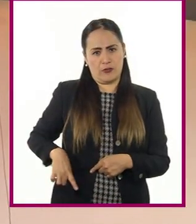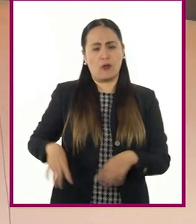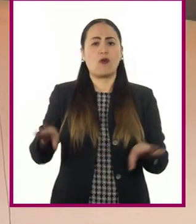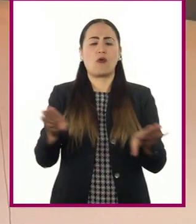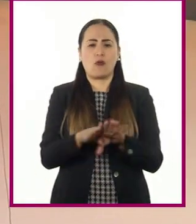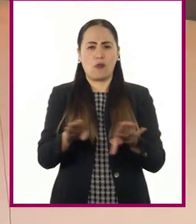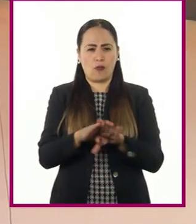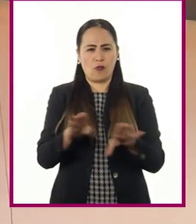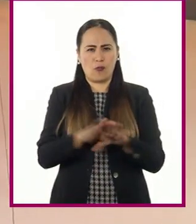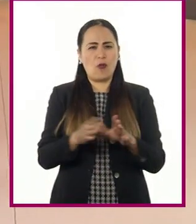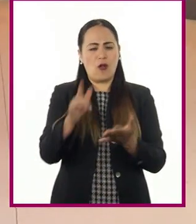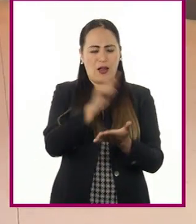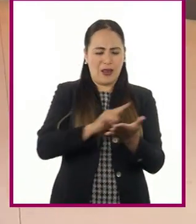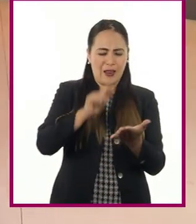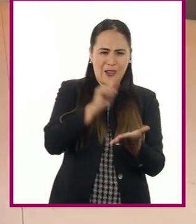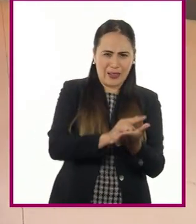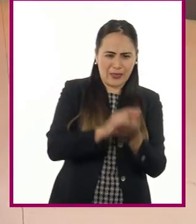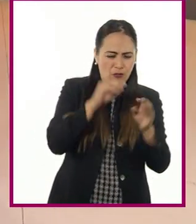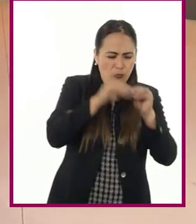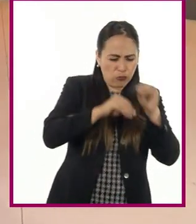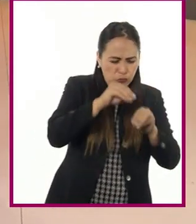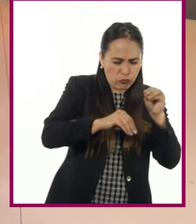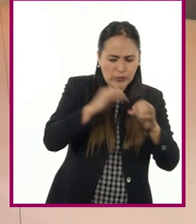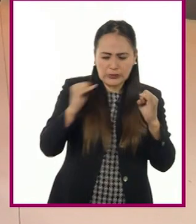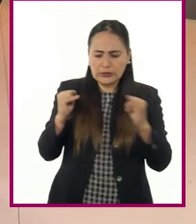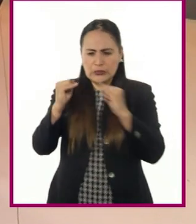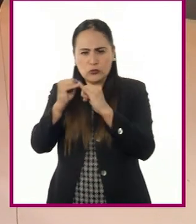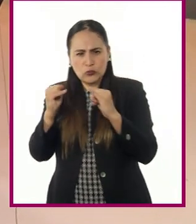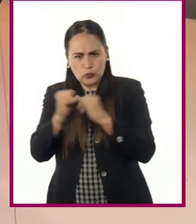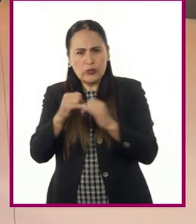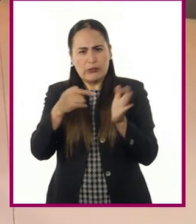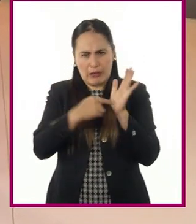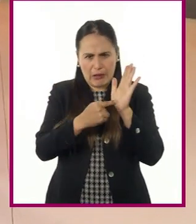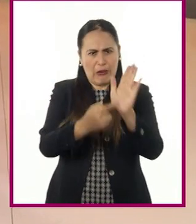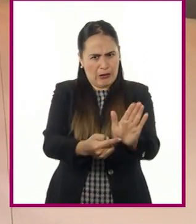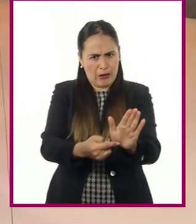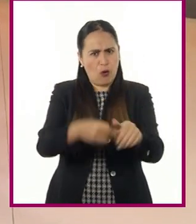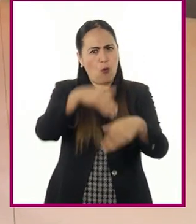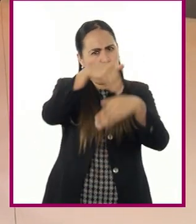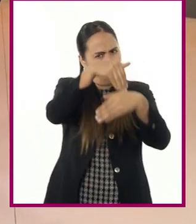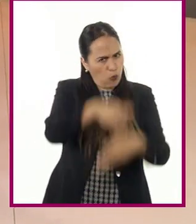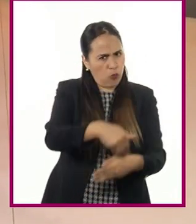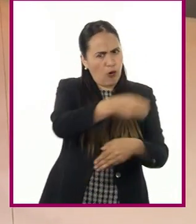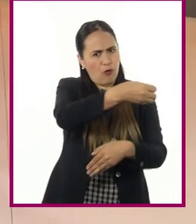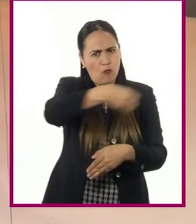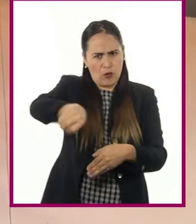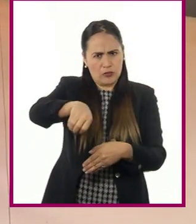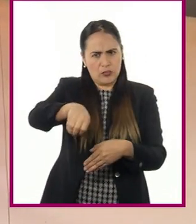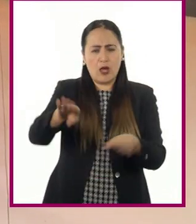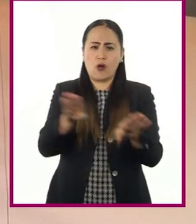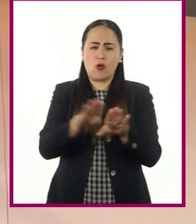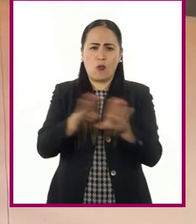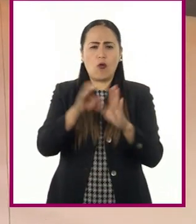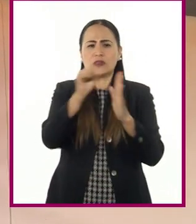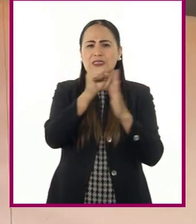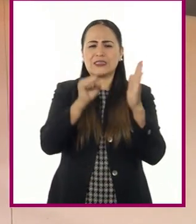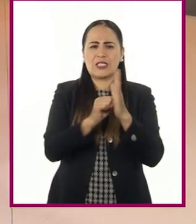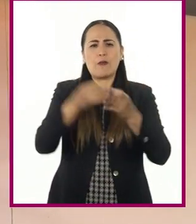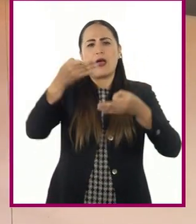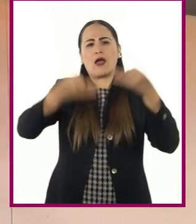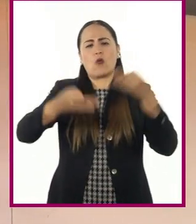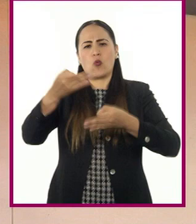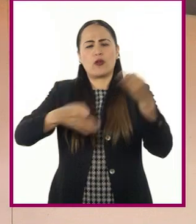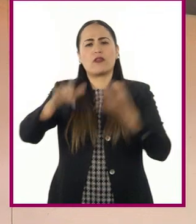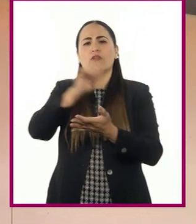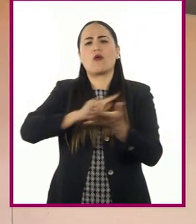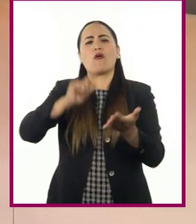e instituciones que las hagan valer, operando un sistema jurídico que posibilite las